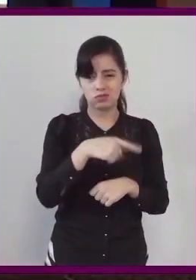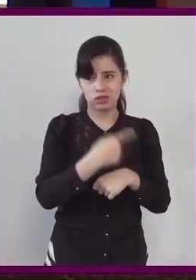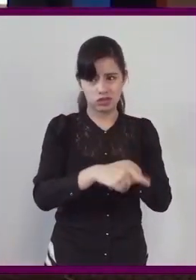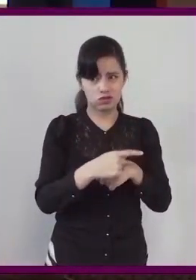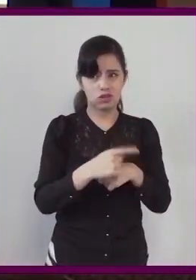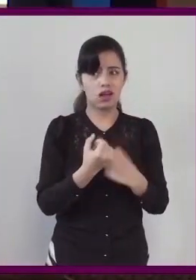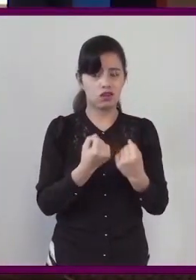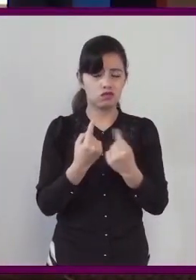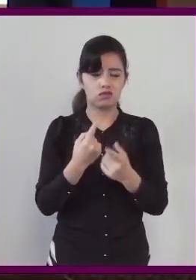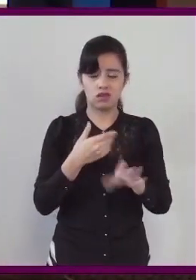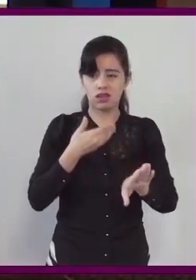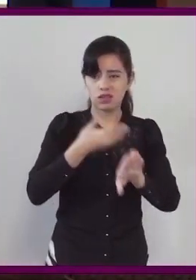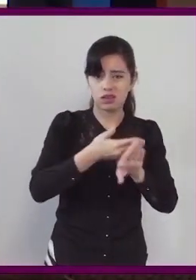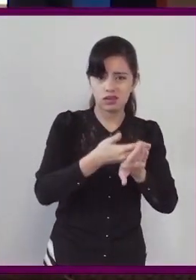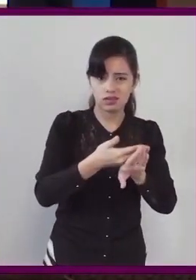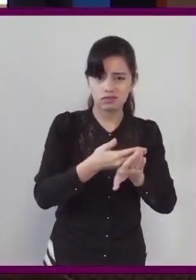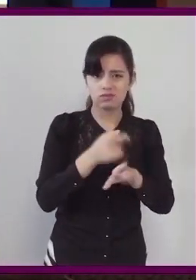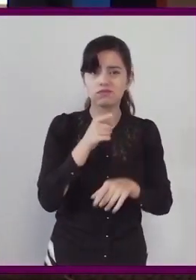Opino que es verdad,